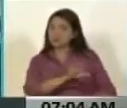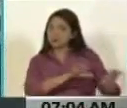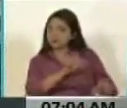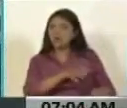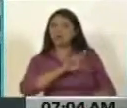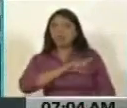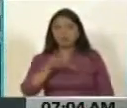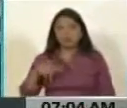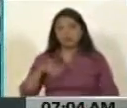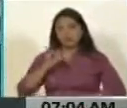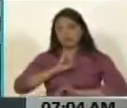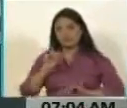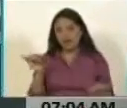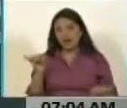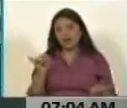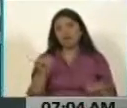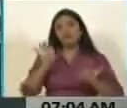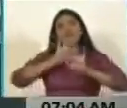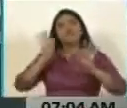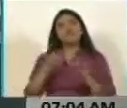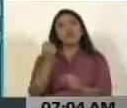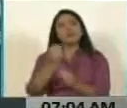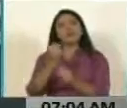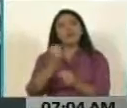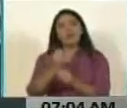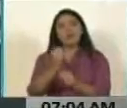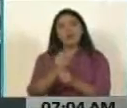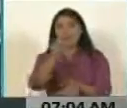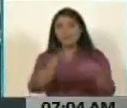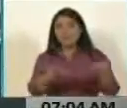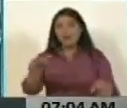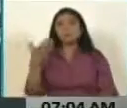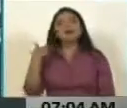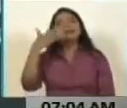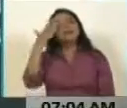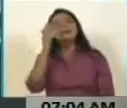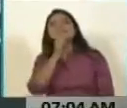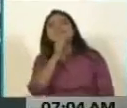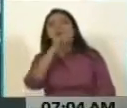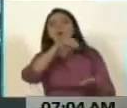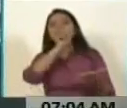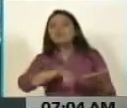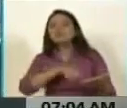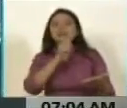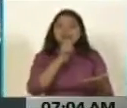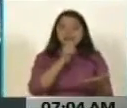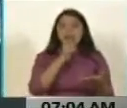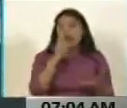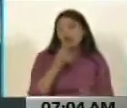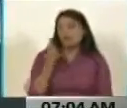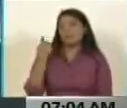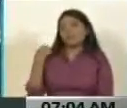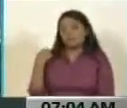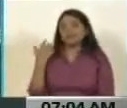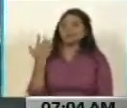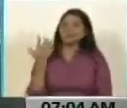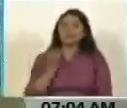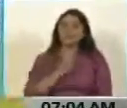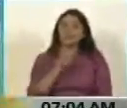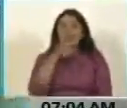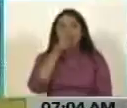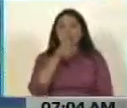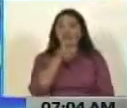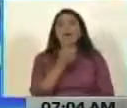generamos una metodología con los programadores para saber quiénes son los contratados. El año pasado quizás esa fue una de las fallas, porque era nuestra